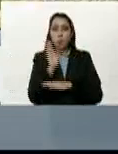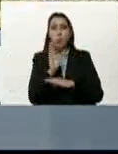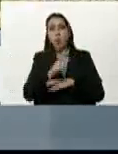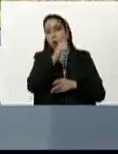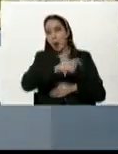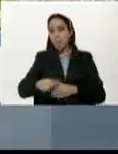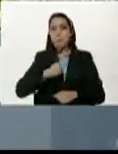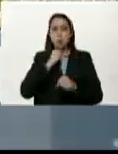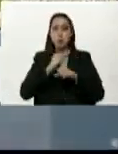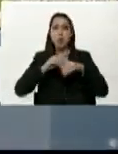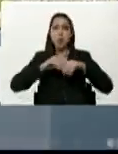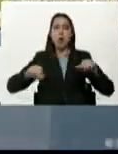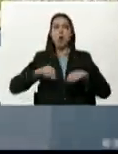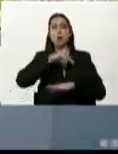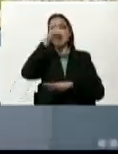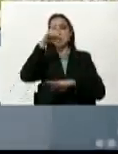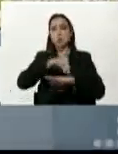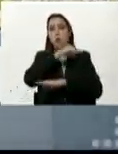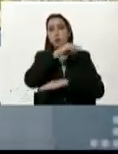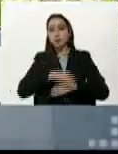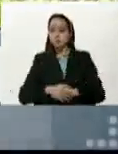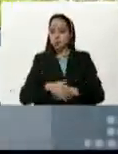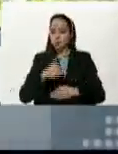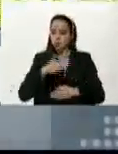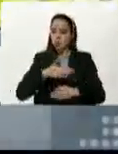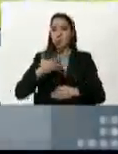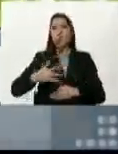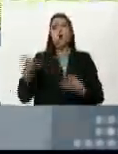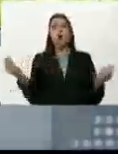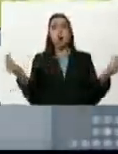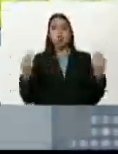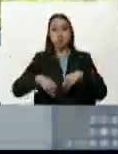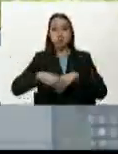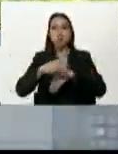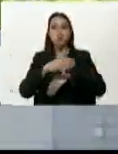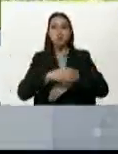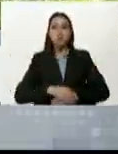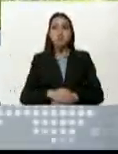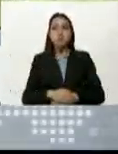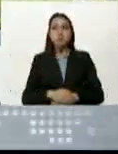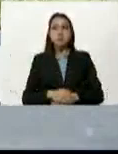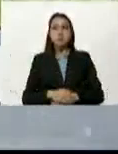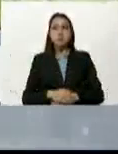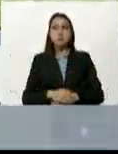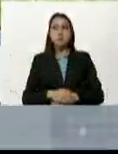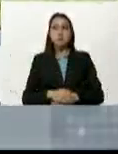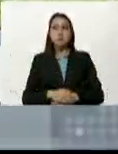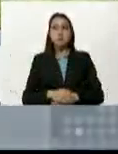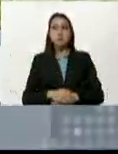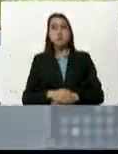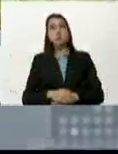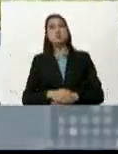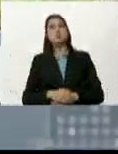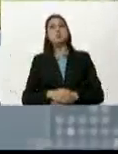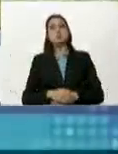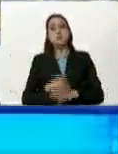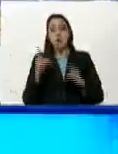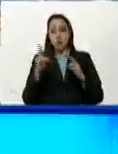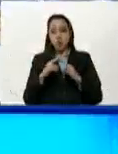nacionales estoy totalmente de acuerdo y si estábamos en el táchira